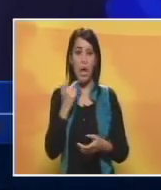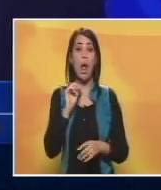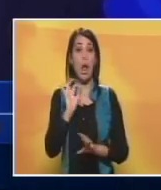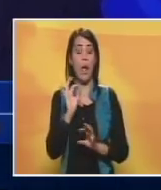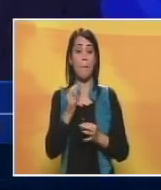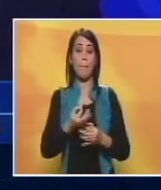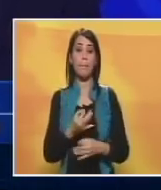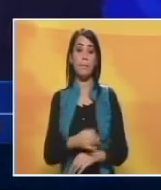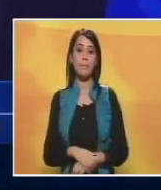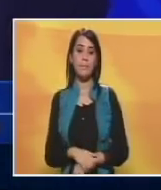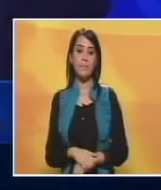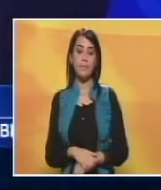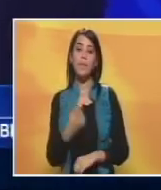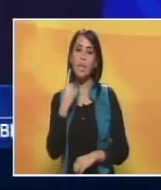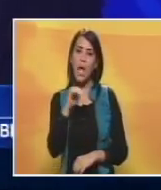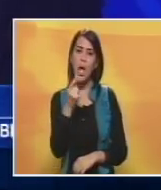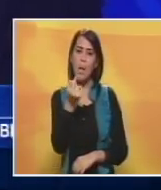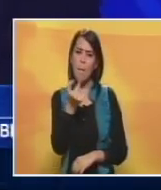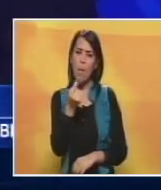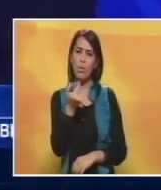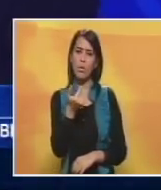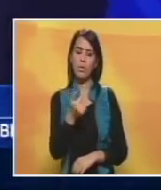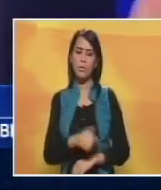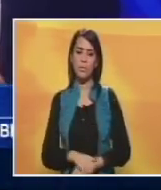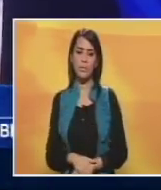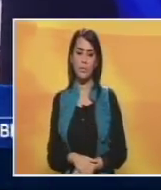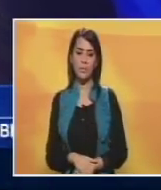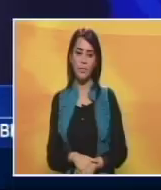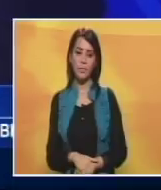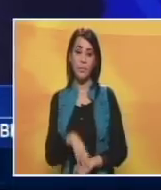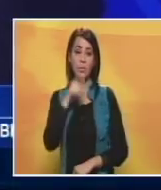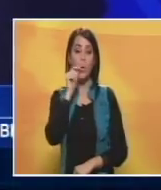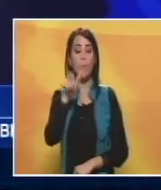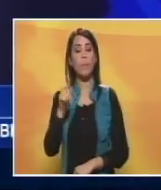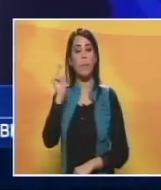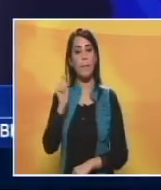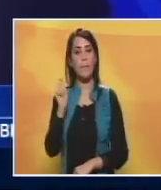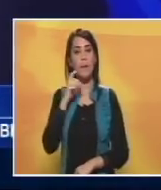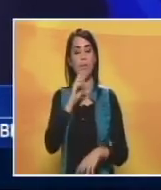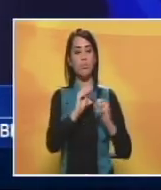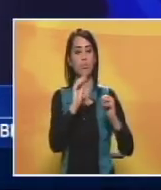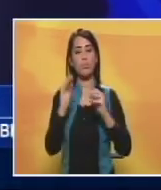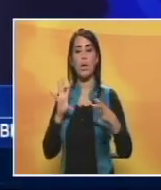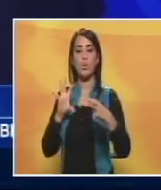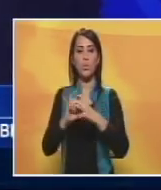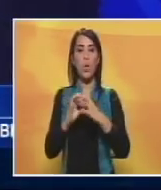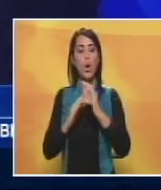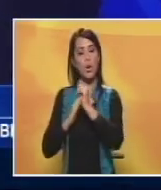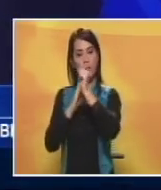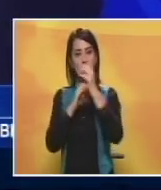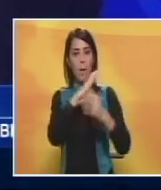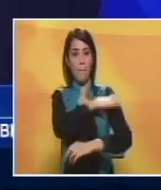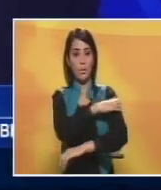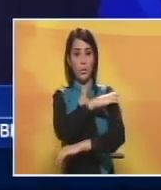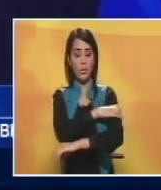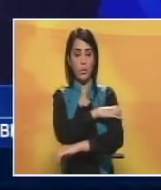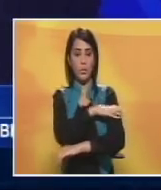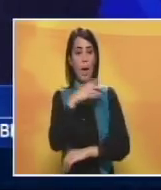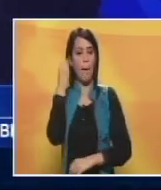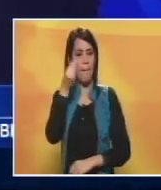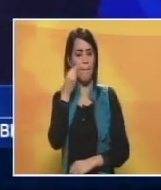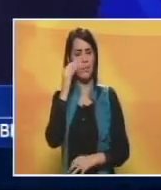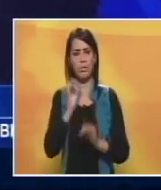allí, que es las pocas reservas que tenemos. El parlamentario hizo un llamado a la unión de los líderes de oposición y calificó